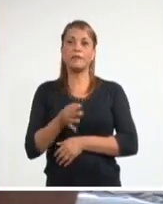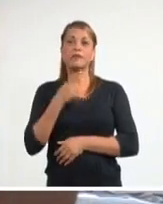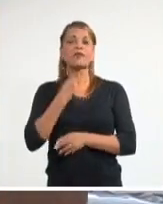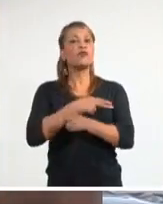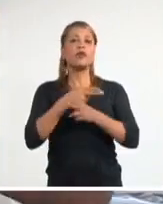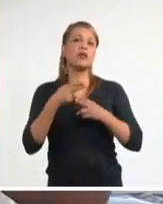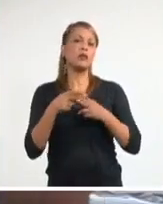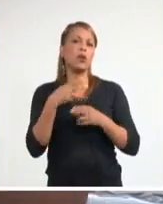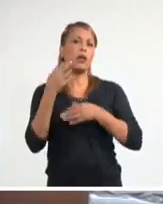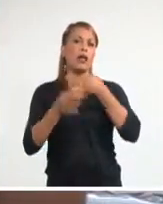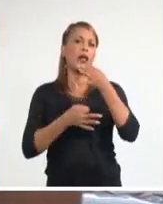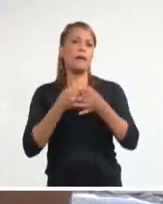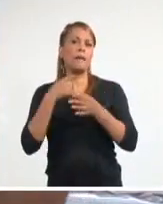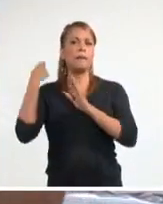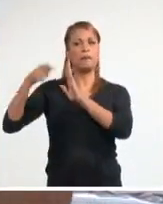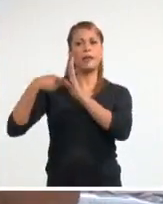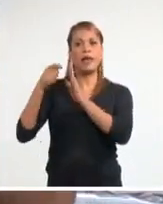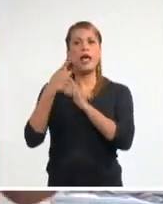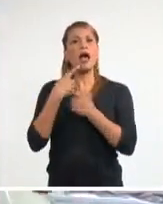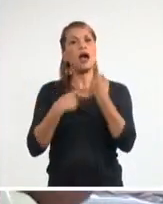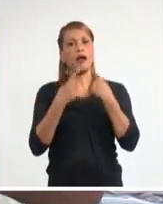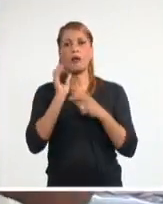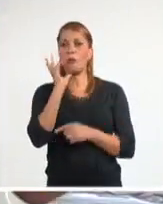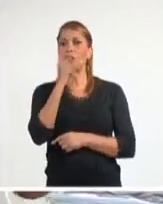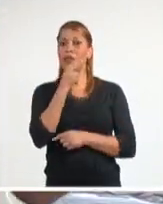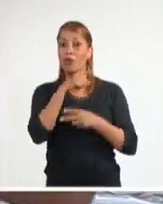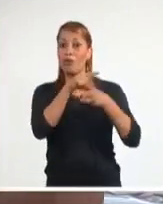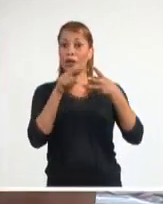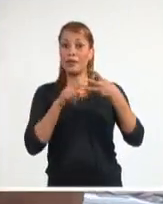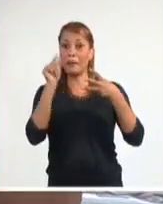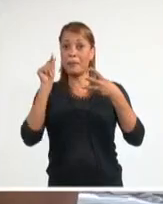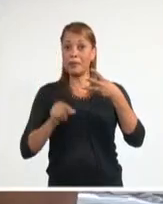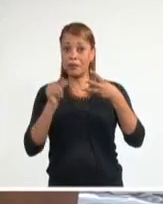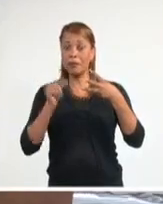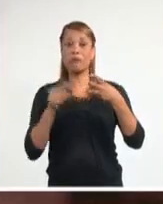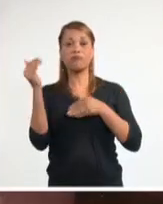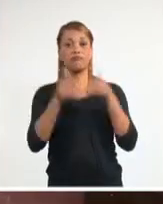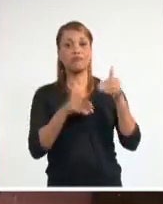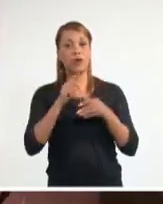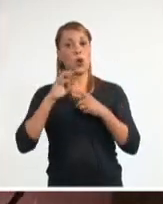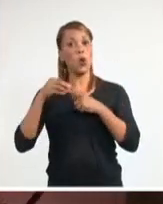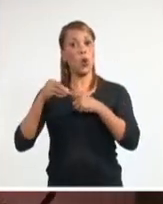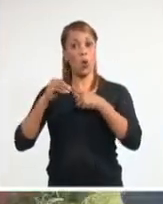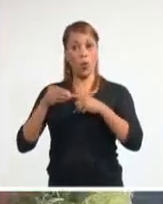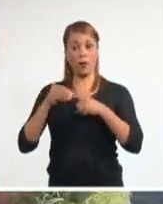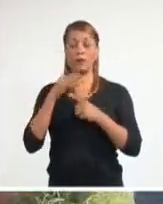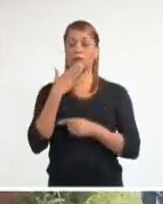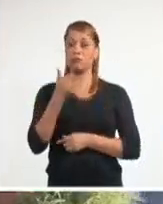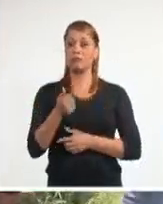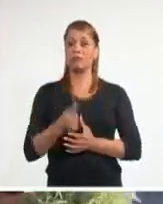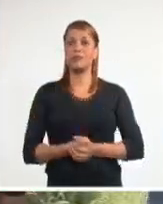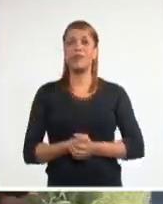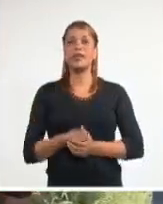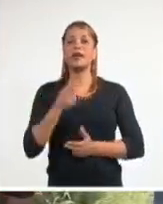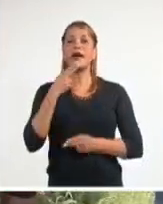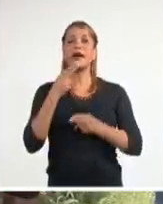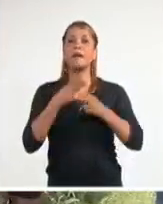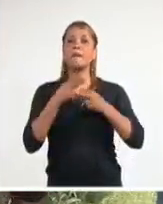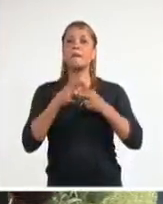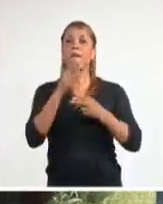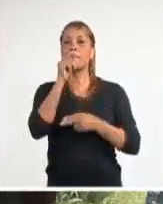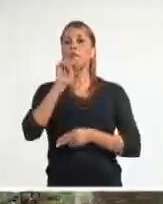tan, o que es un poco dramática. Estos tres personajes dan como una vis más cómica. La Buena Estrella ha sido uno de los nuevos empeños del